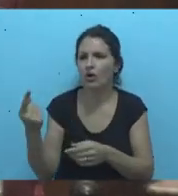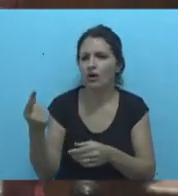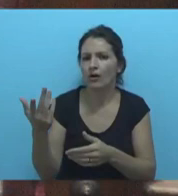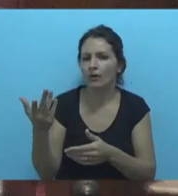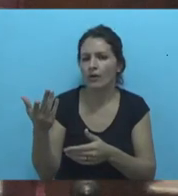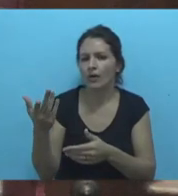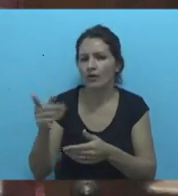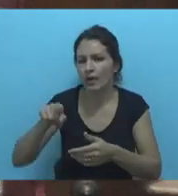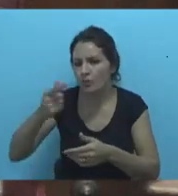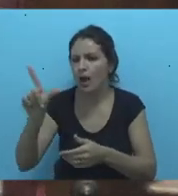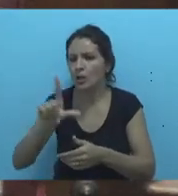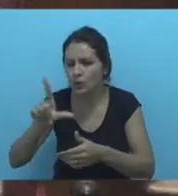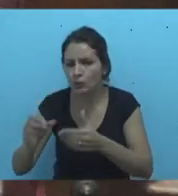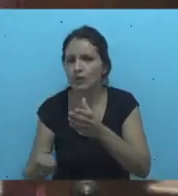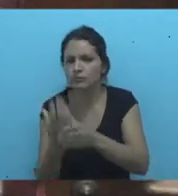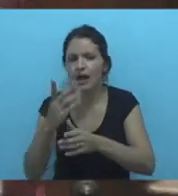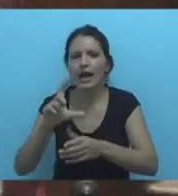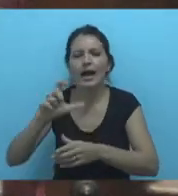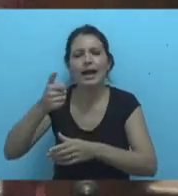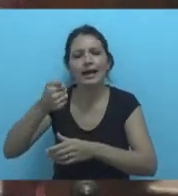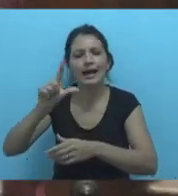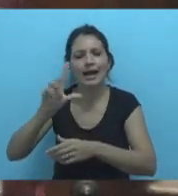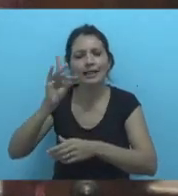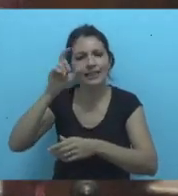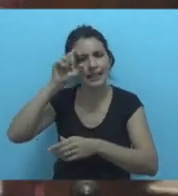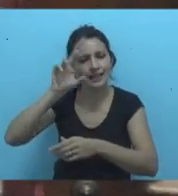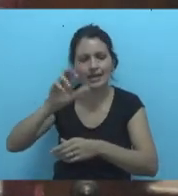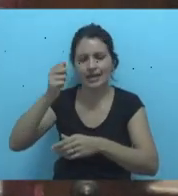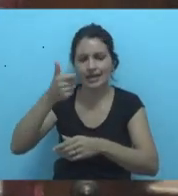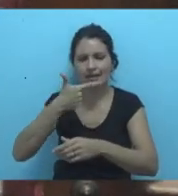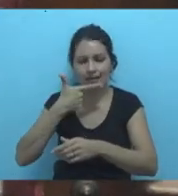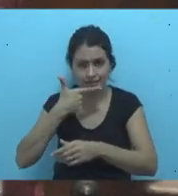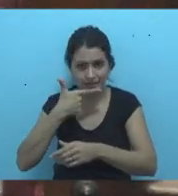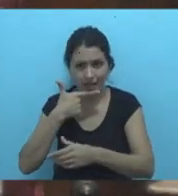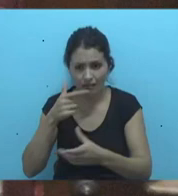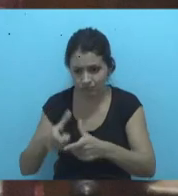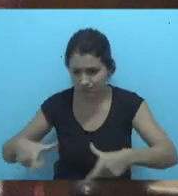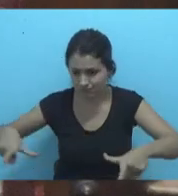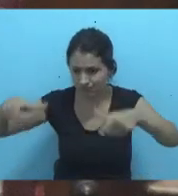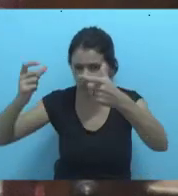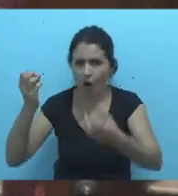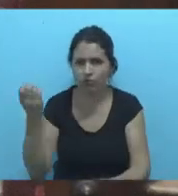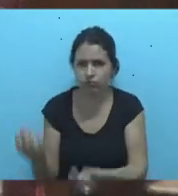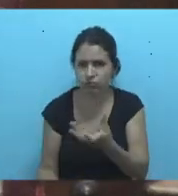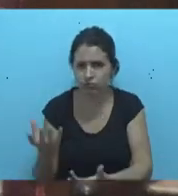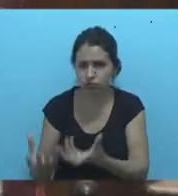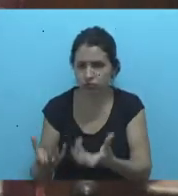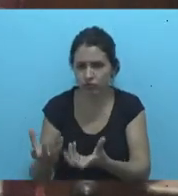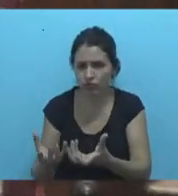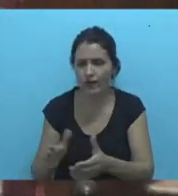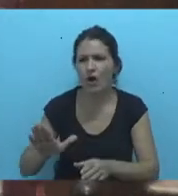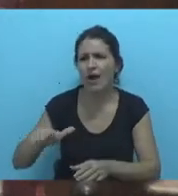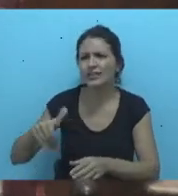encender, y eso además determina de que hay bajísima actividad. Por ende, los trabajadores, a pesar de que no han servido, no han tenido